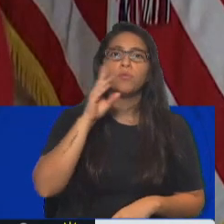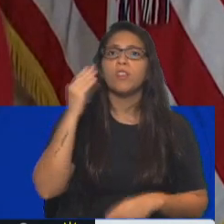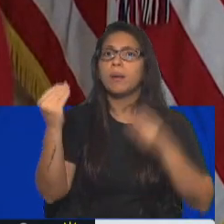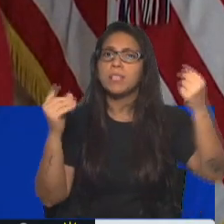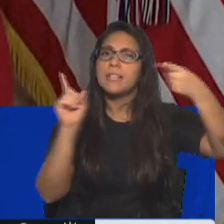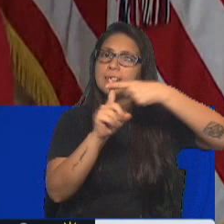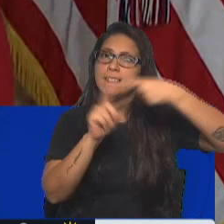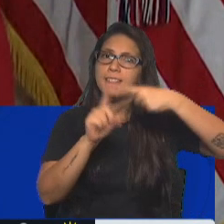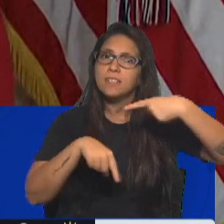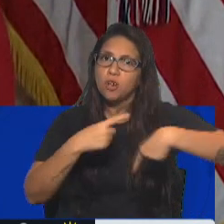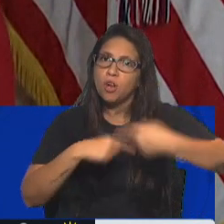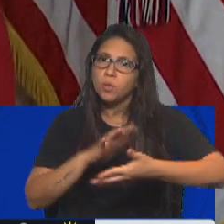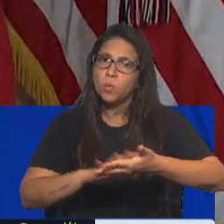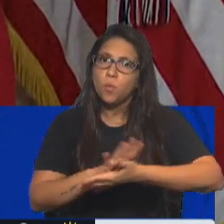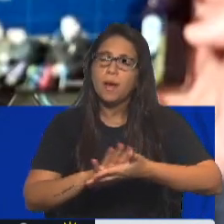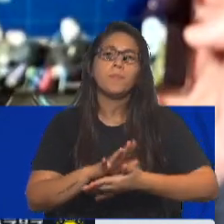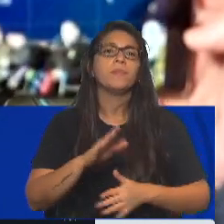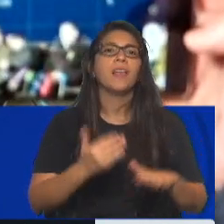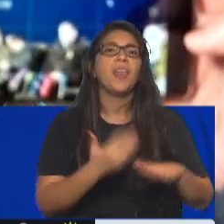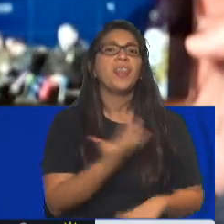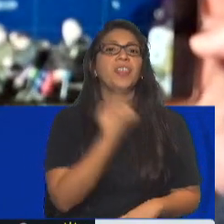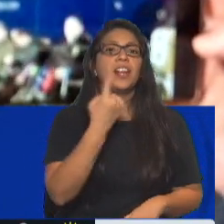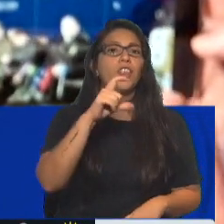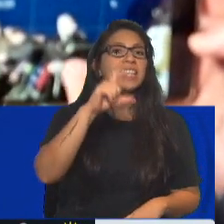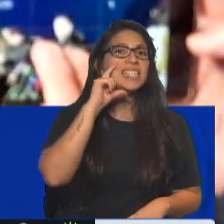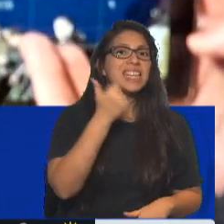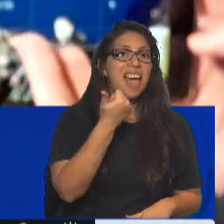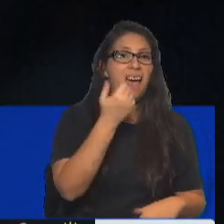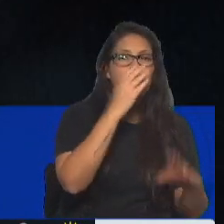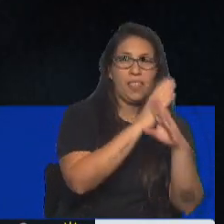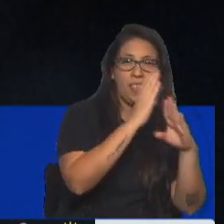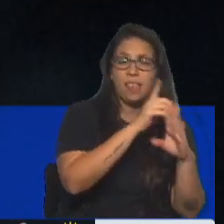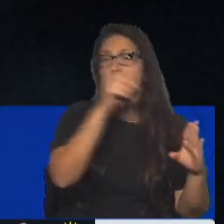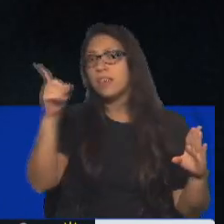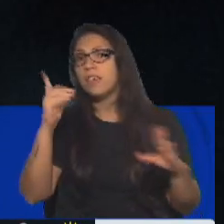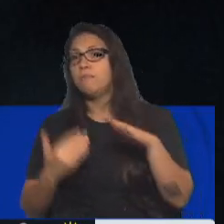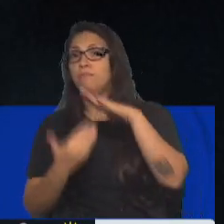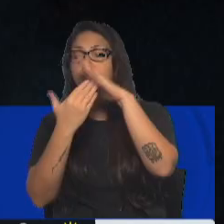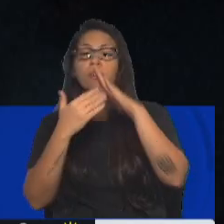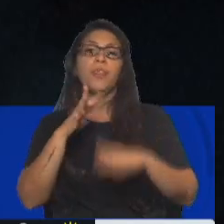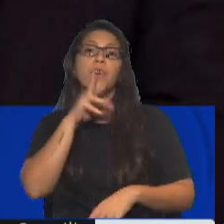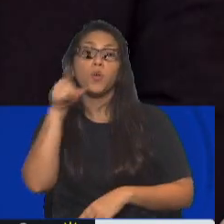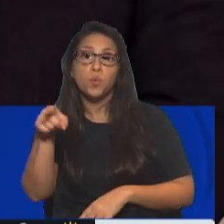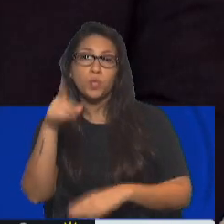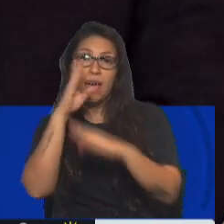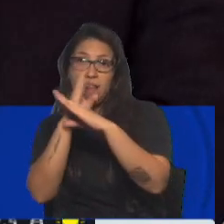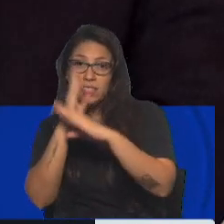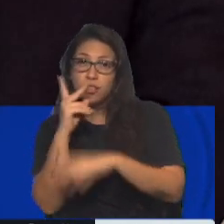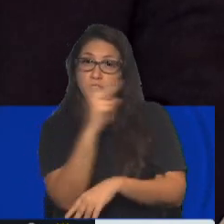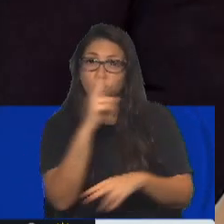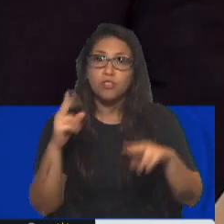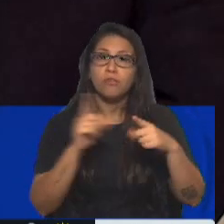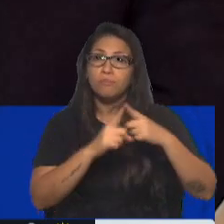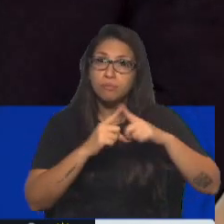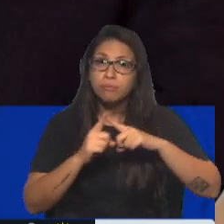John Ratcliffe, el director de la CIA, habló con el jefe de inteligencia rusa, Sergei Narsiskin, y el enviado especial